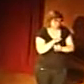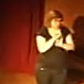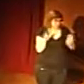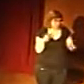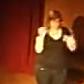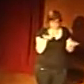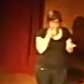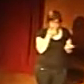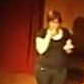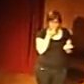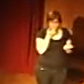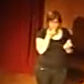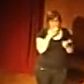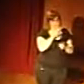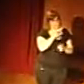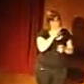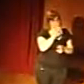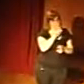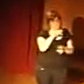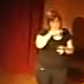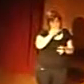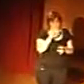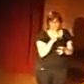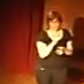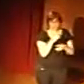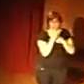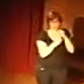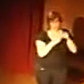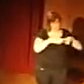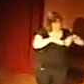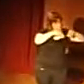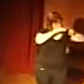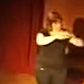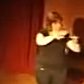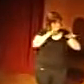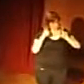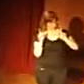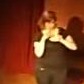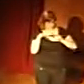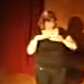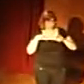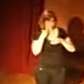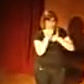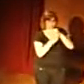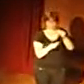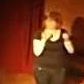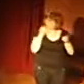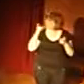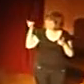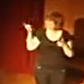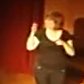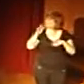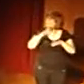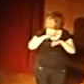posible es decir cuando villamil utiliza el monumento el monumento lo puede utilizar como en este caso como